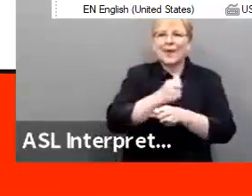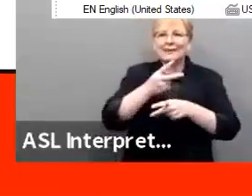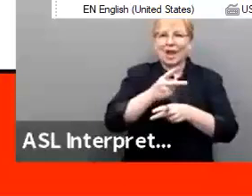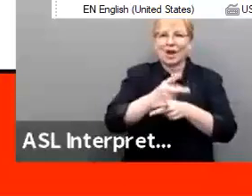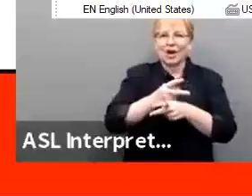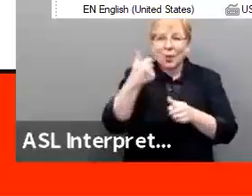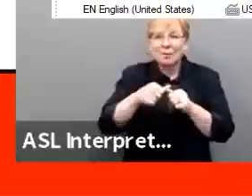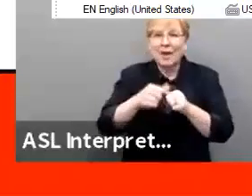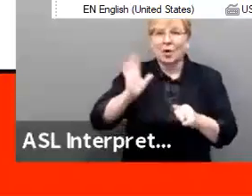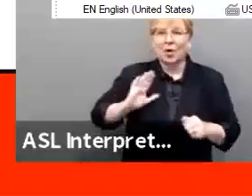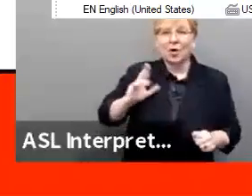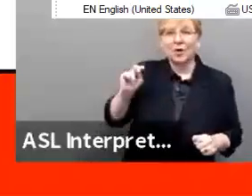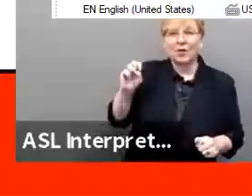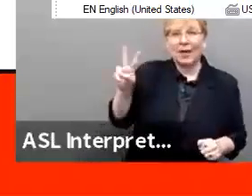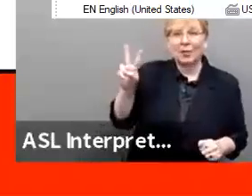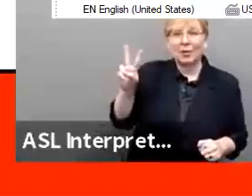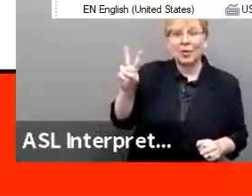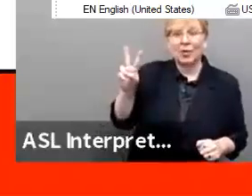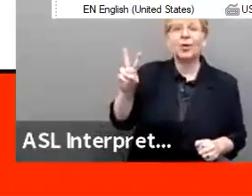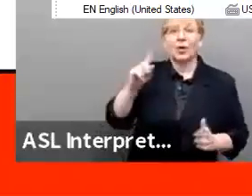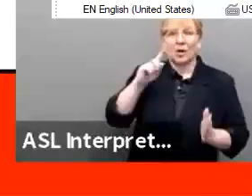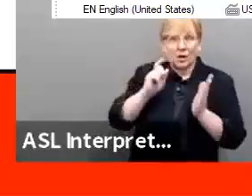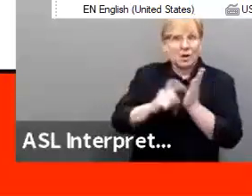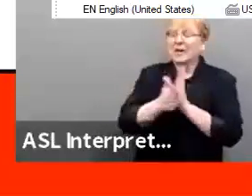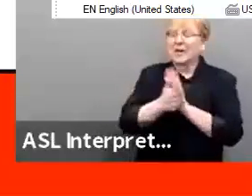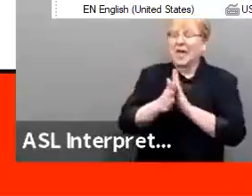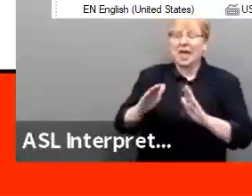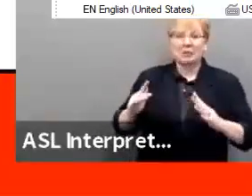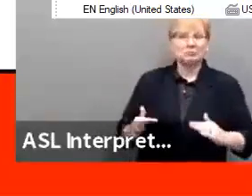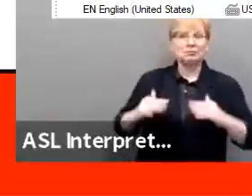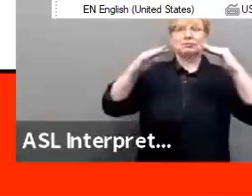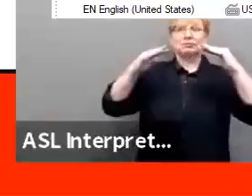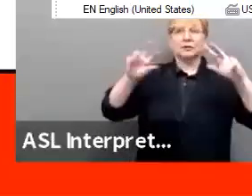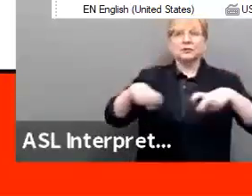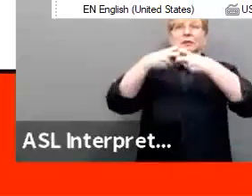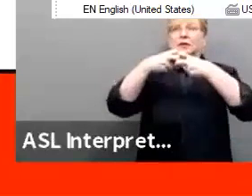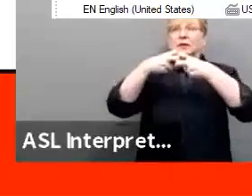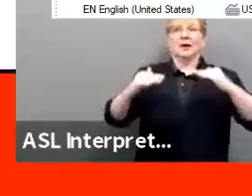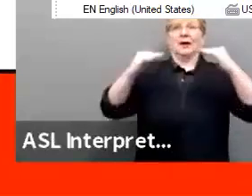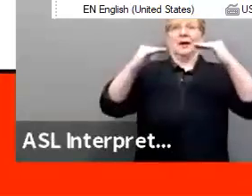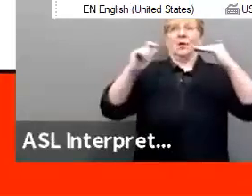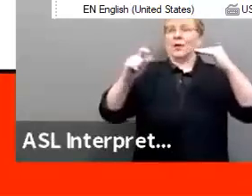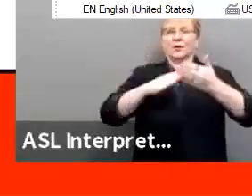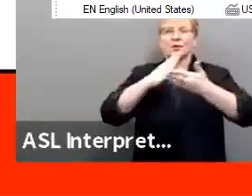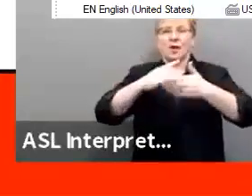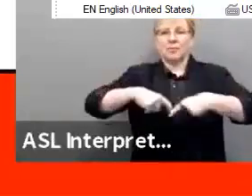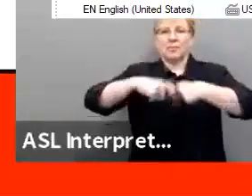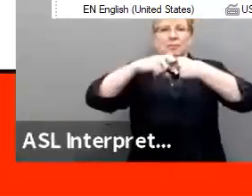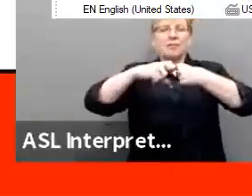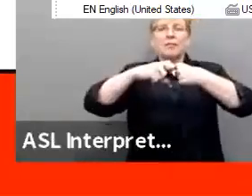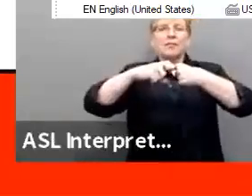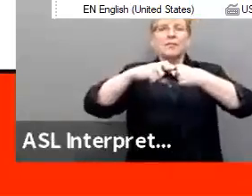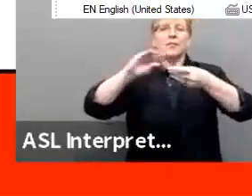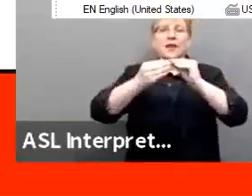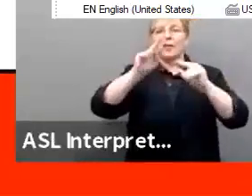pacientes que no reciben, que no están internados contra los que sí. Y la última es, el último punto es cuando ya vamos